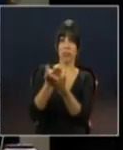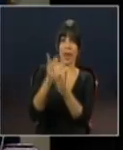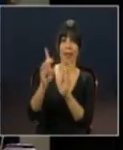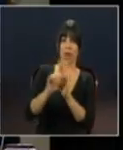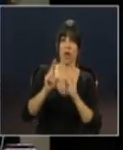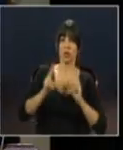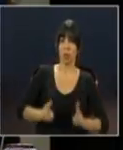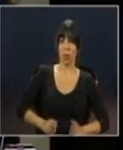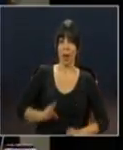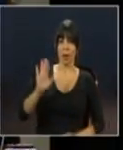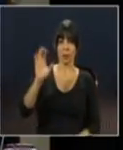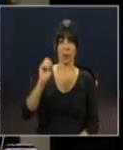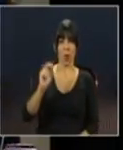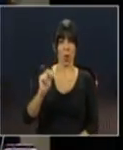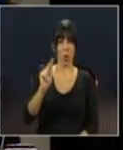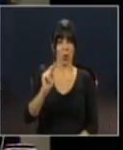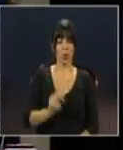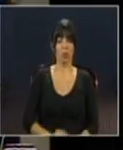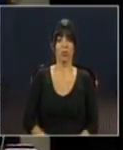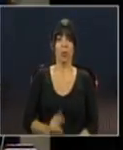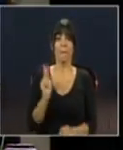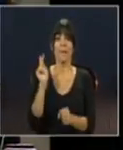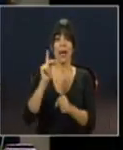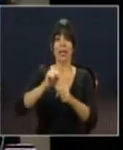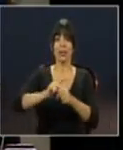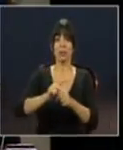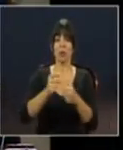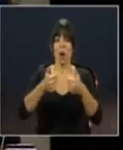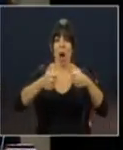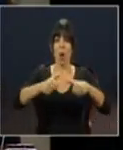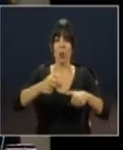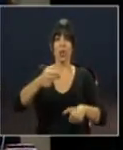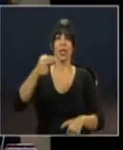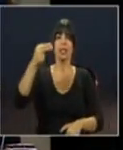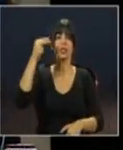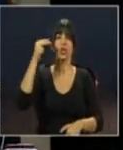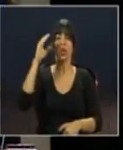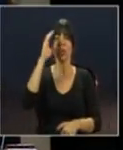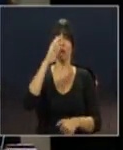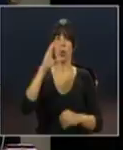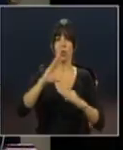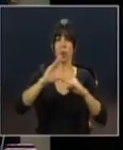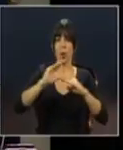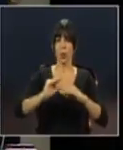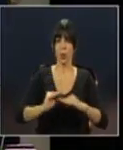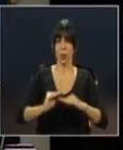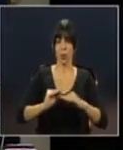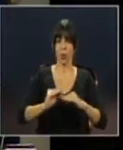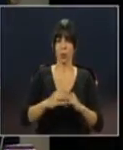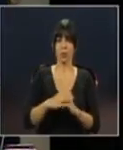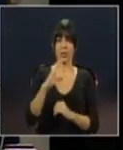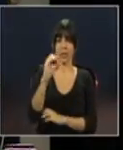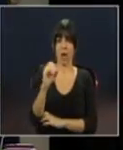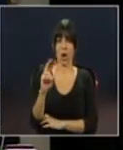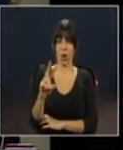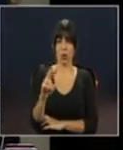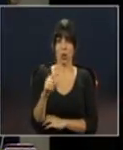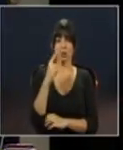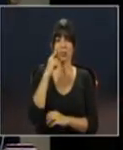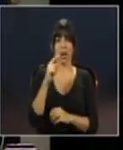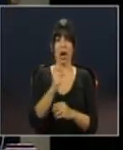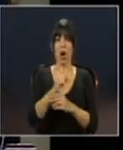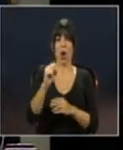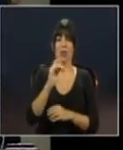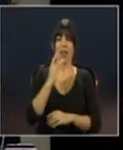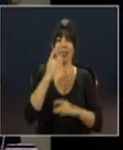Humanos de Naciones Unidas. La participación en el acuerdo histórico de reducción de emisiones de gases de efecto invernadero en